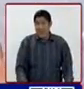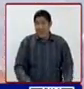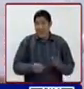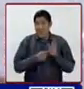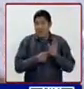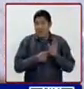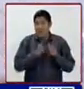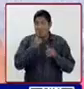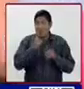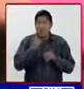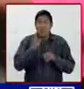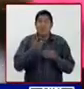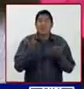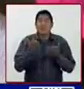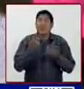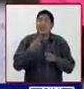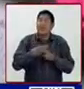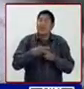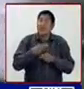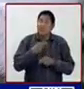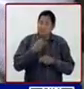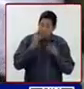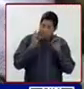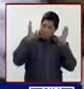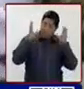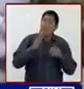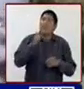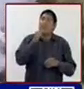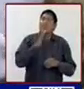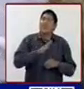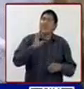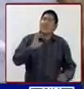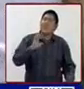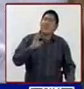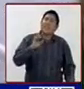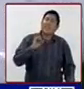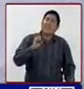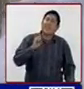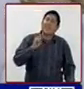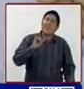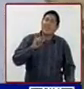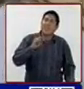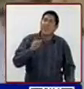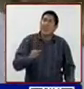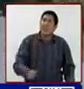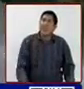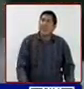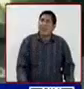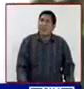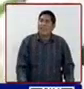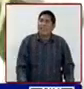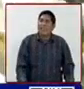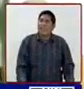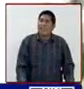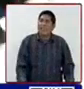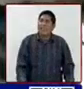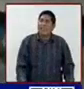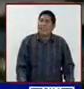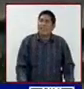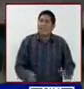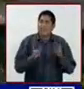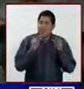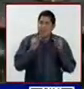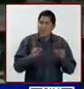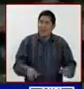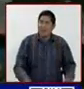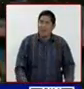enseñar a una muy particular. Doña Jade, ¿nos puede enseñar a Cristina? Mire, ahí le voy a pedir a Guido que vea un poquito más hacia la izquierda.